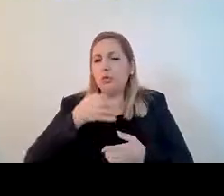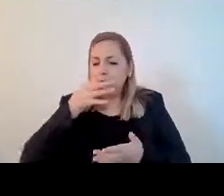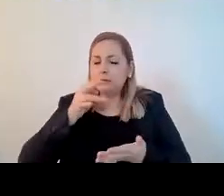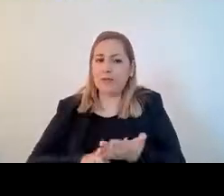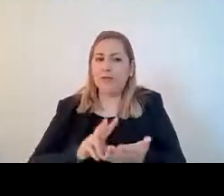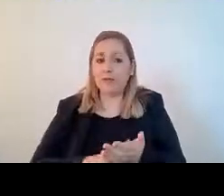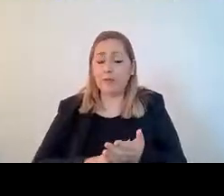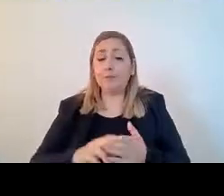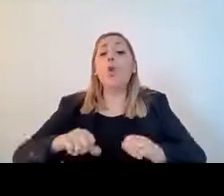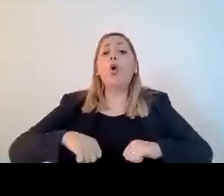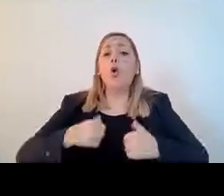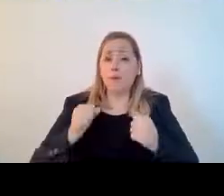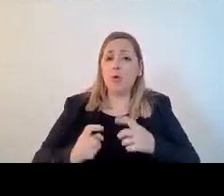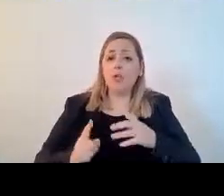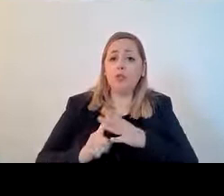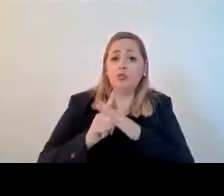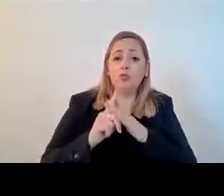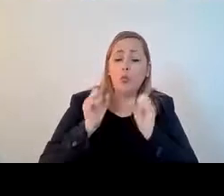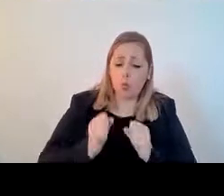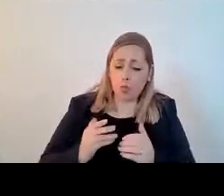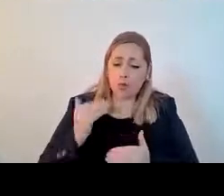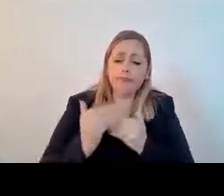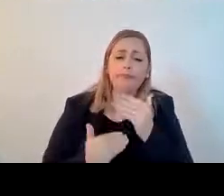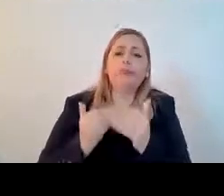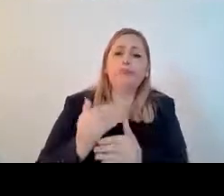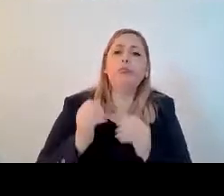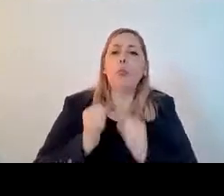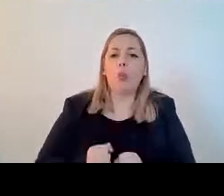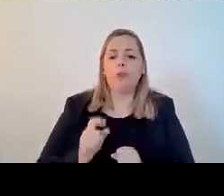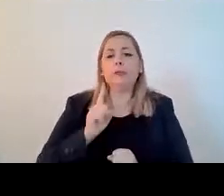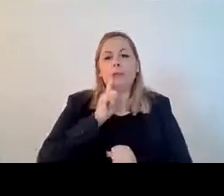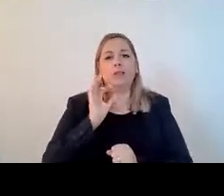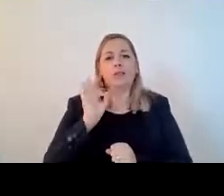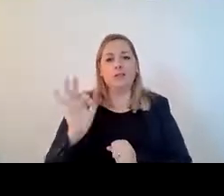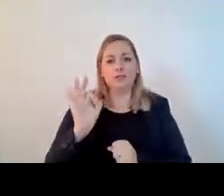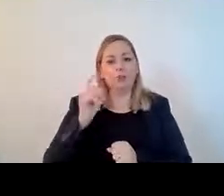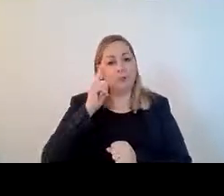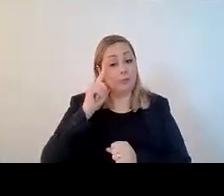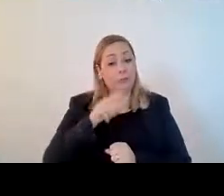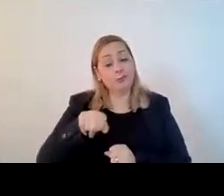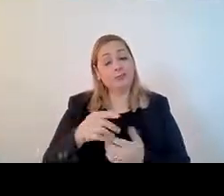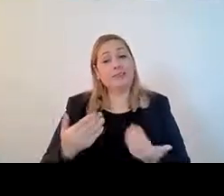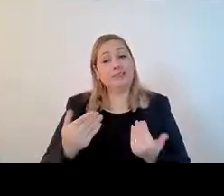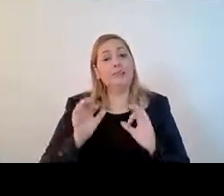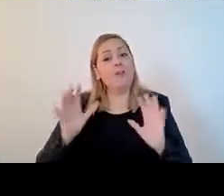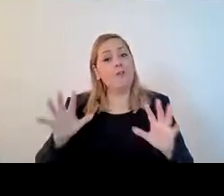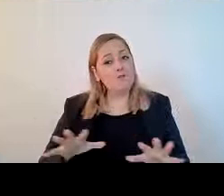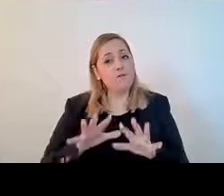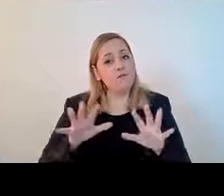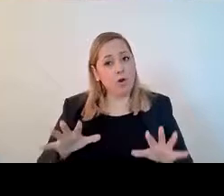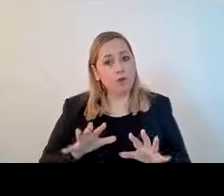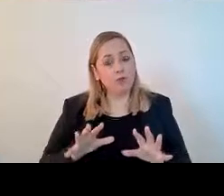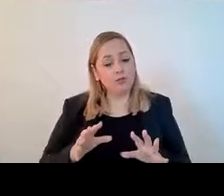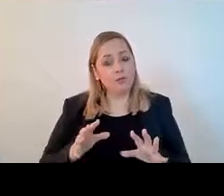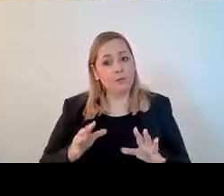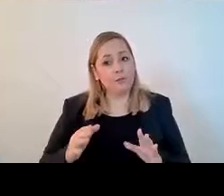surgir, pueden salir adelante, pueden tener éxito, pero demandan esfuerzo e impactan a la persona que